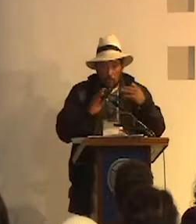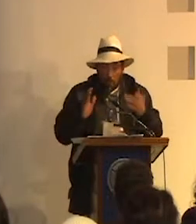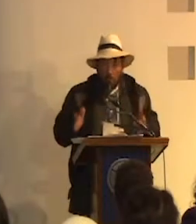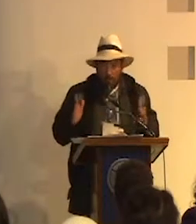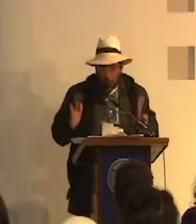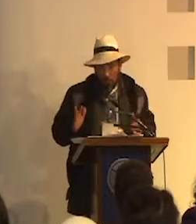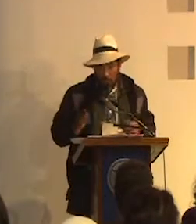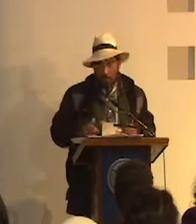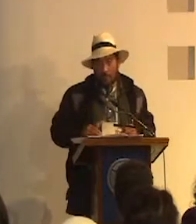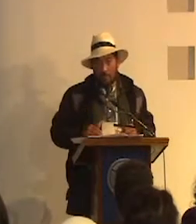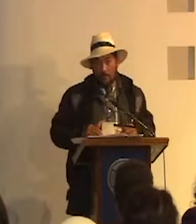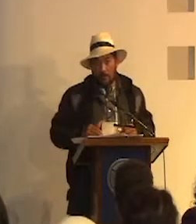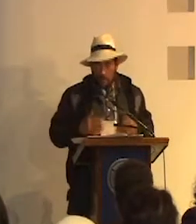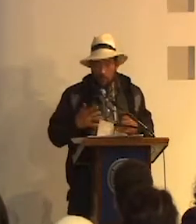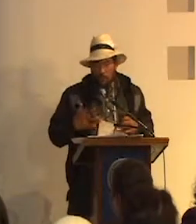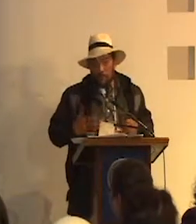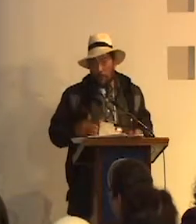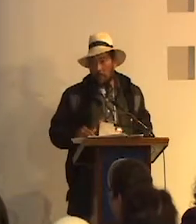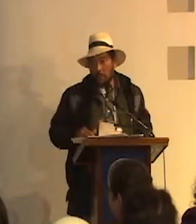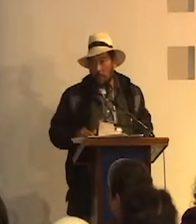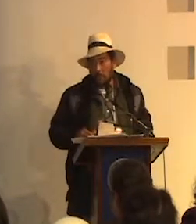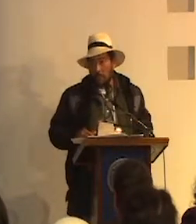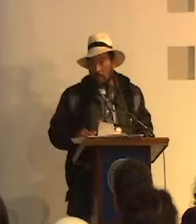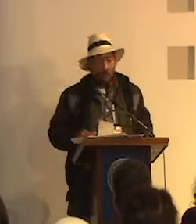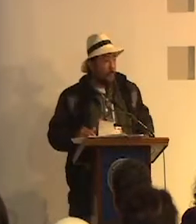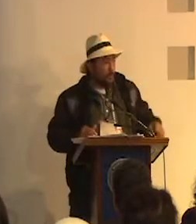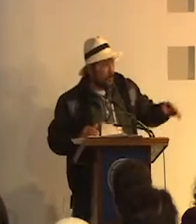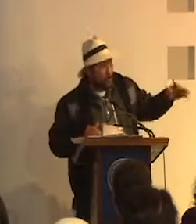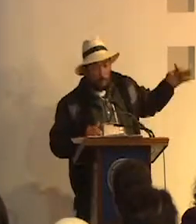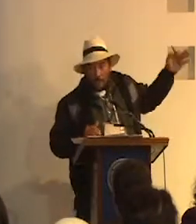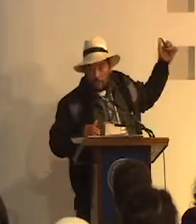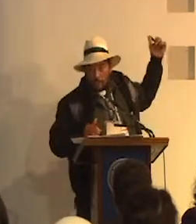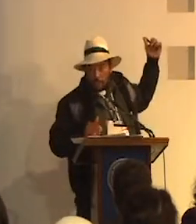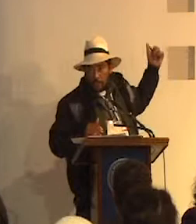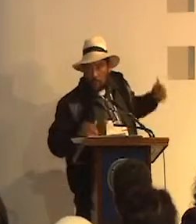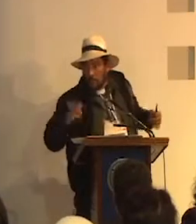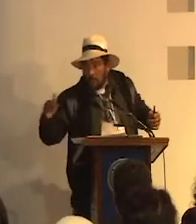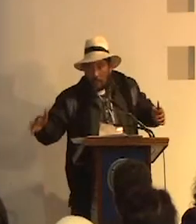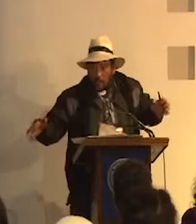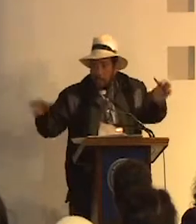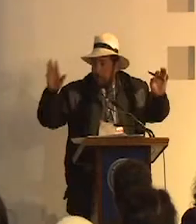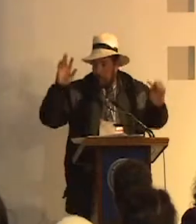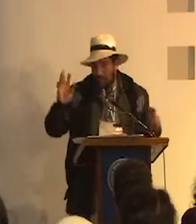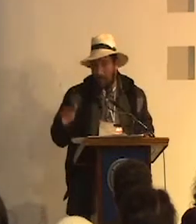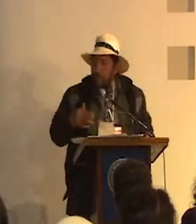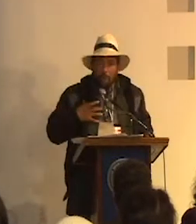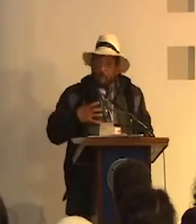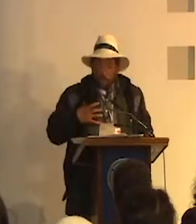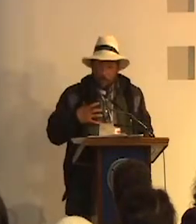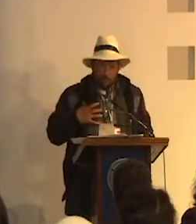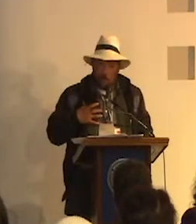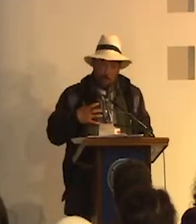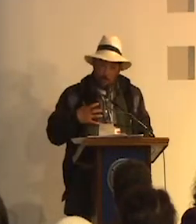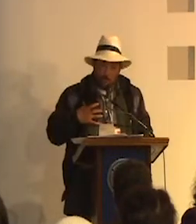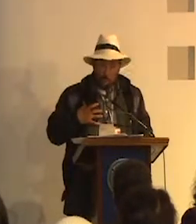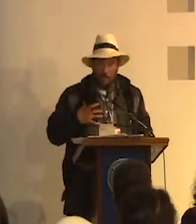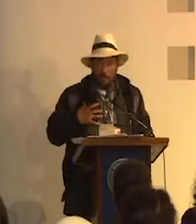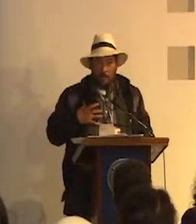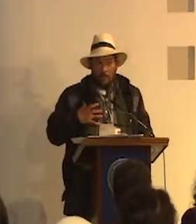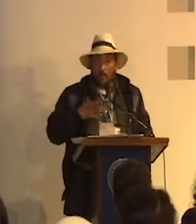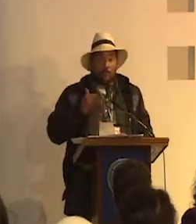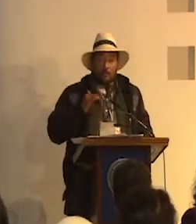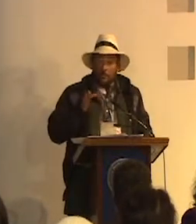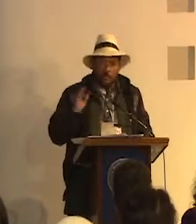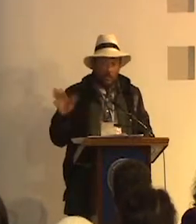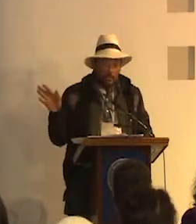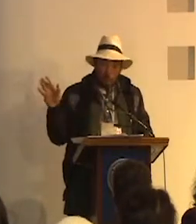campesinos que nos tocó abandonar nuestras tierras. Eso es un desplazado. No una persona que vino allí de Cazuca y que es desplazado. A mí no, para mí esa persona